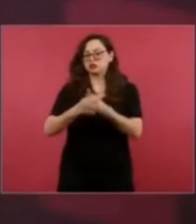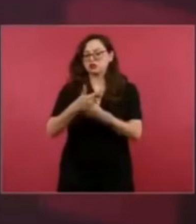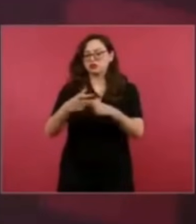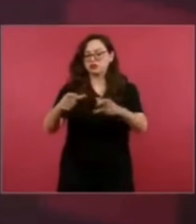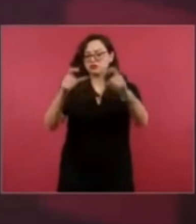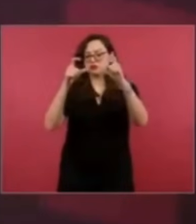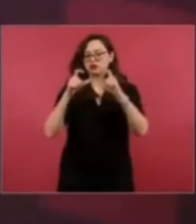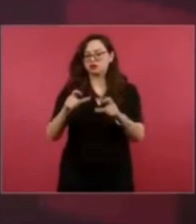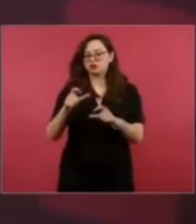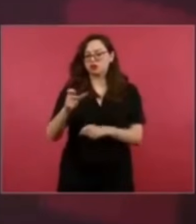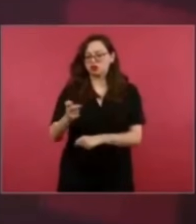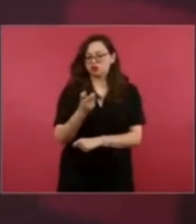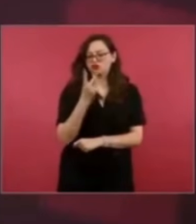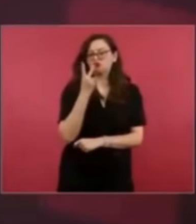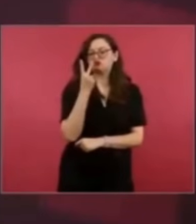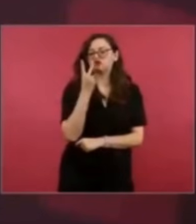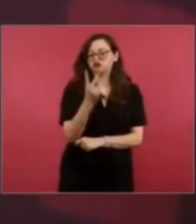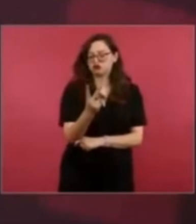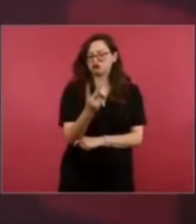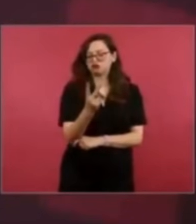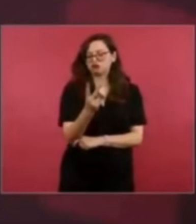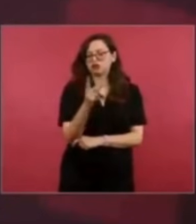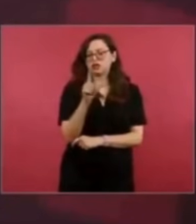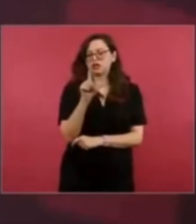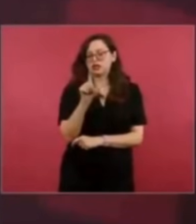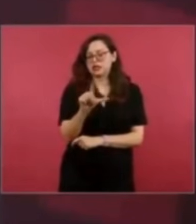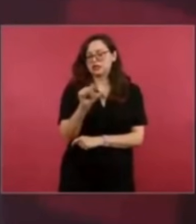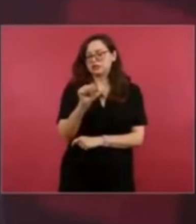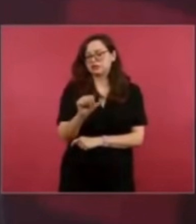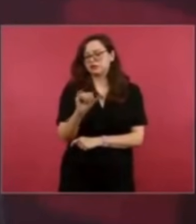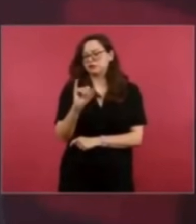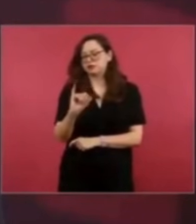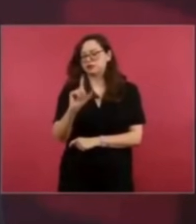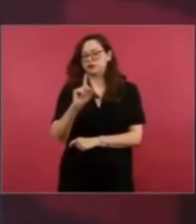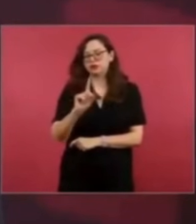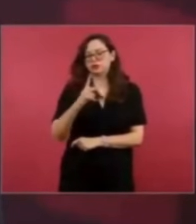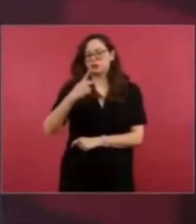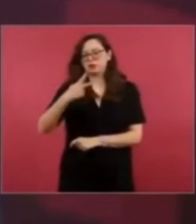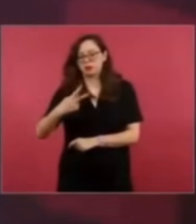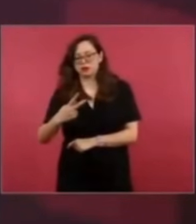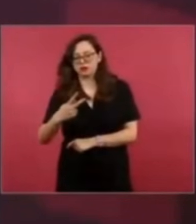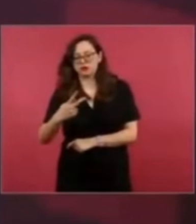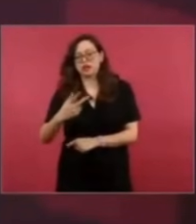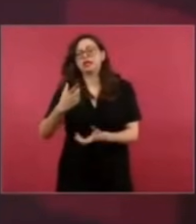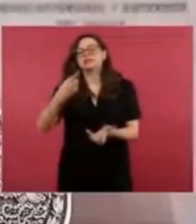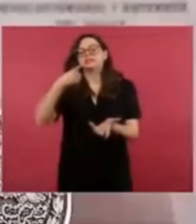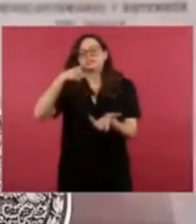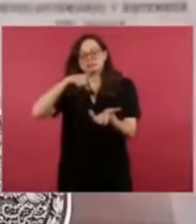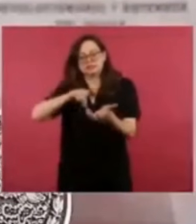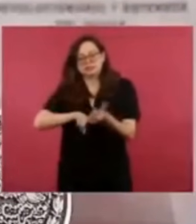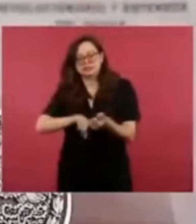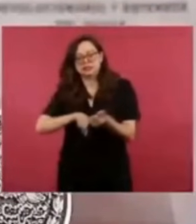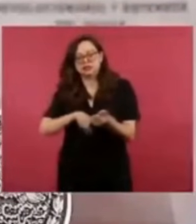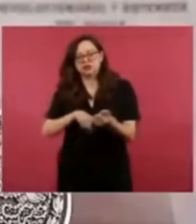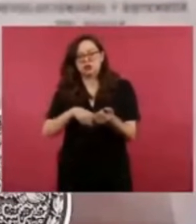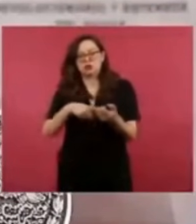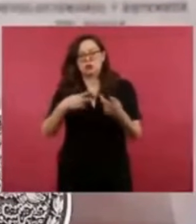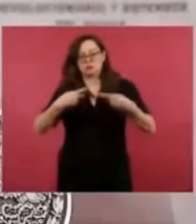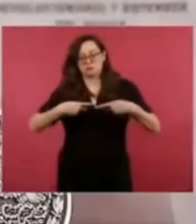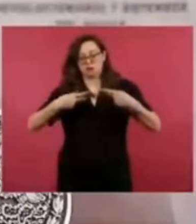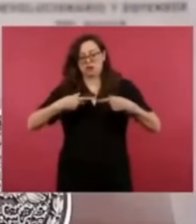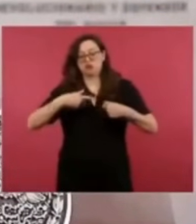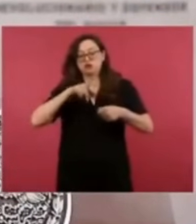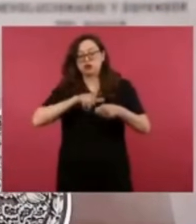2 de la Ley de Acceso a la Información Pública, y entre paréntesis